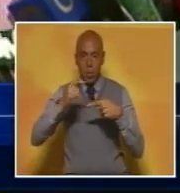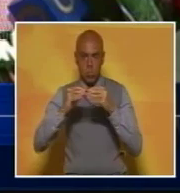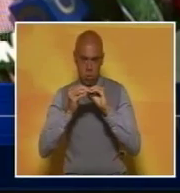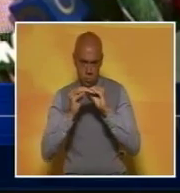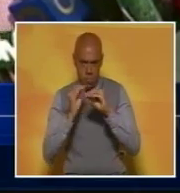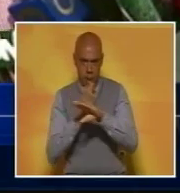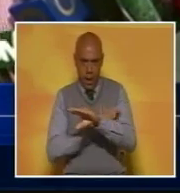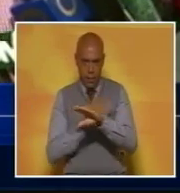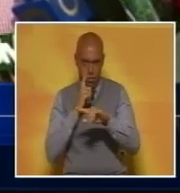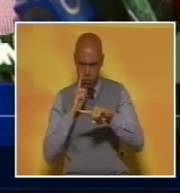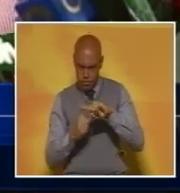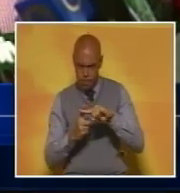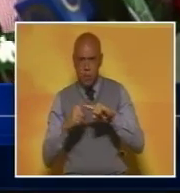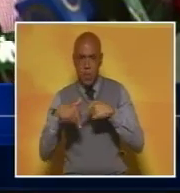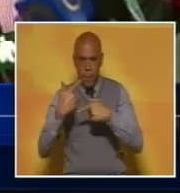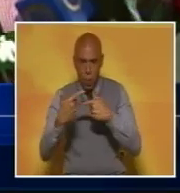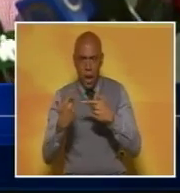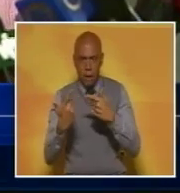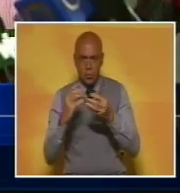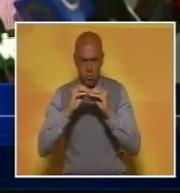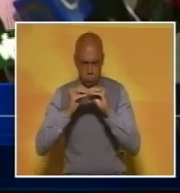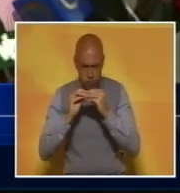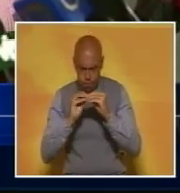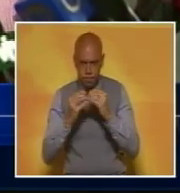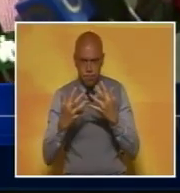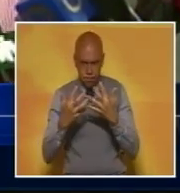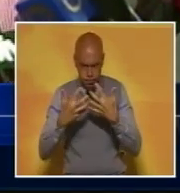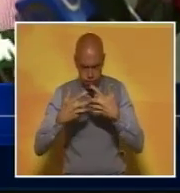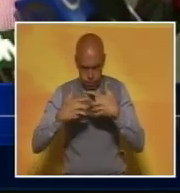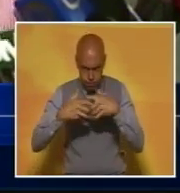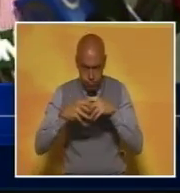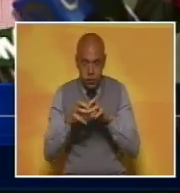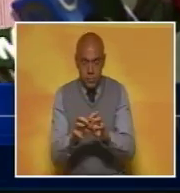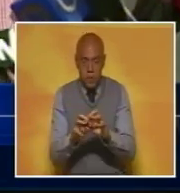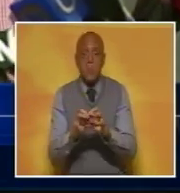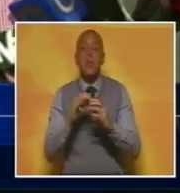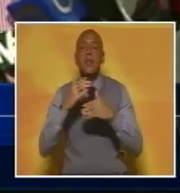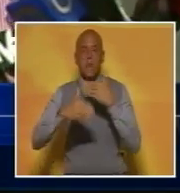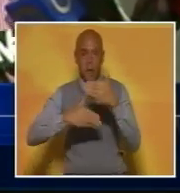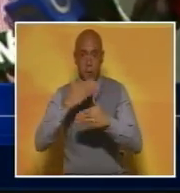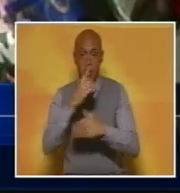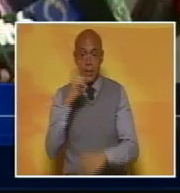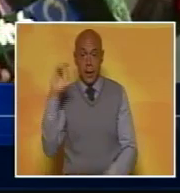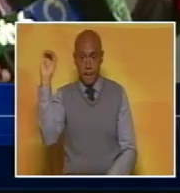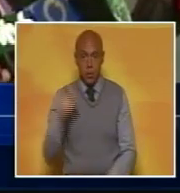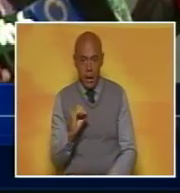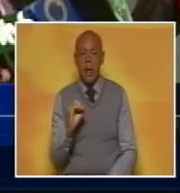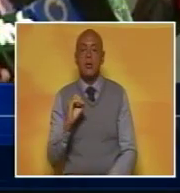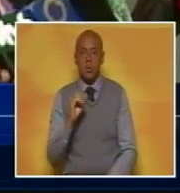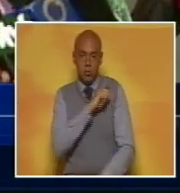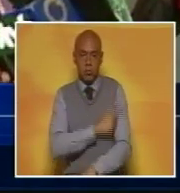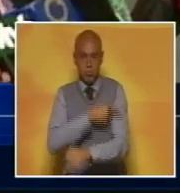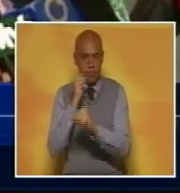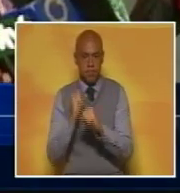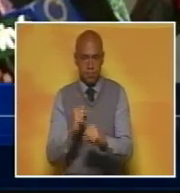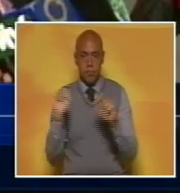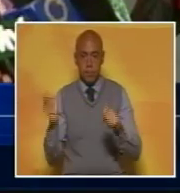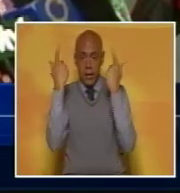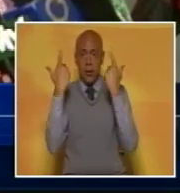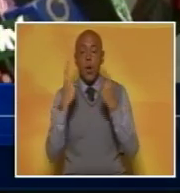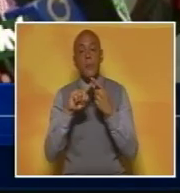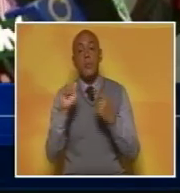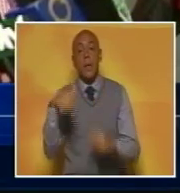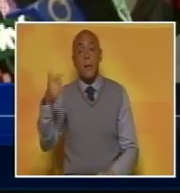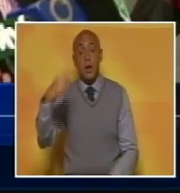diagnóstico entonces comienzan algunos ajustes. Pero el TZ7 en las próximas horas estará 100% activada. En el mes de noviembre tendremos